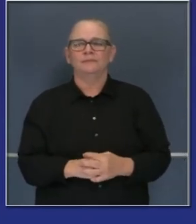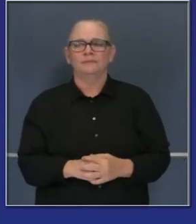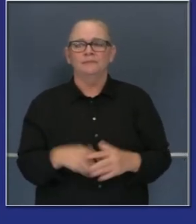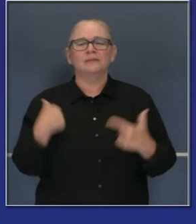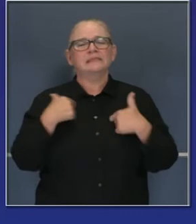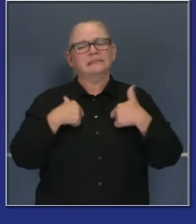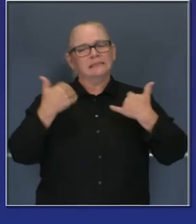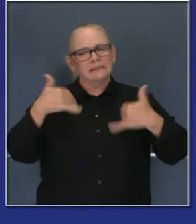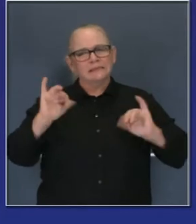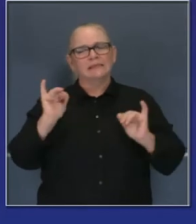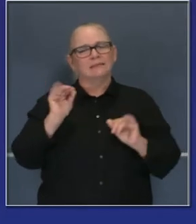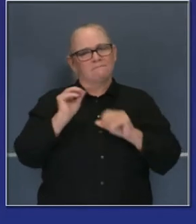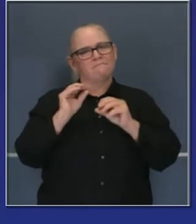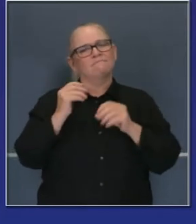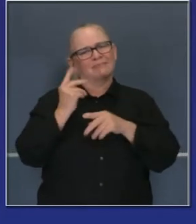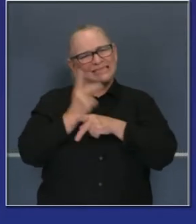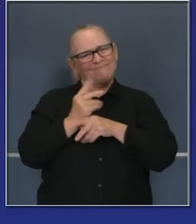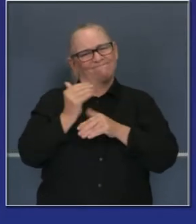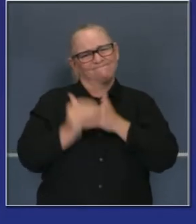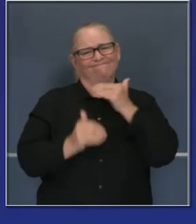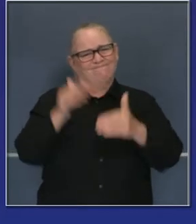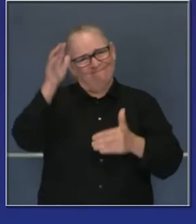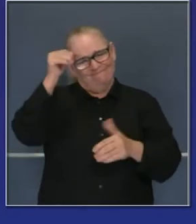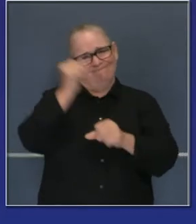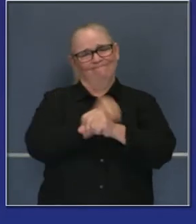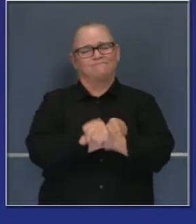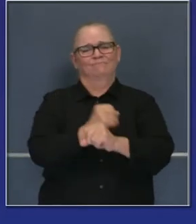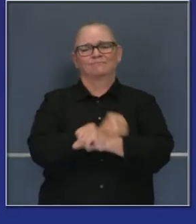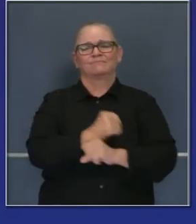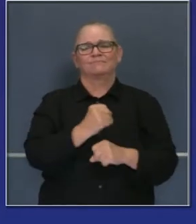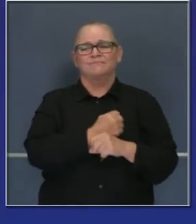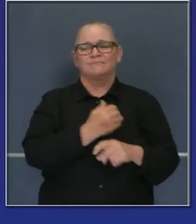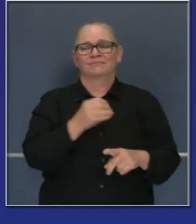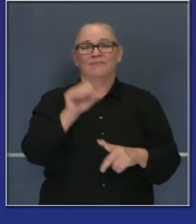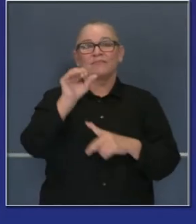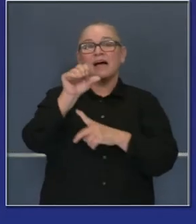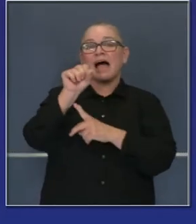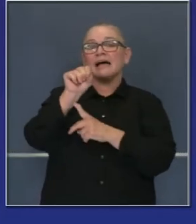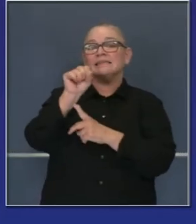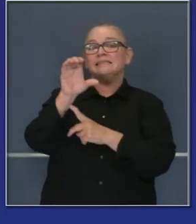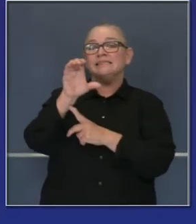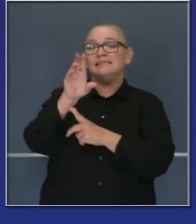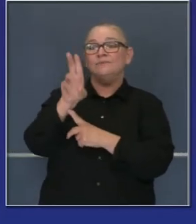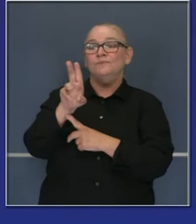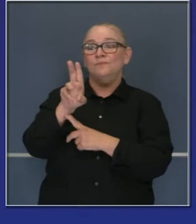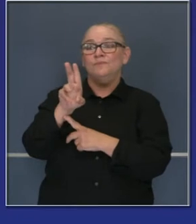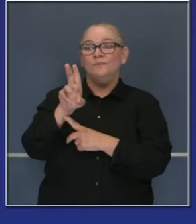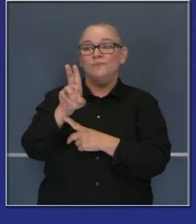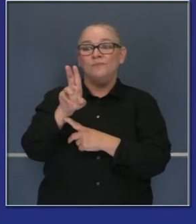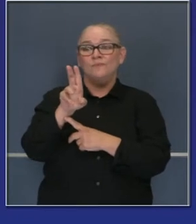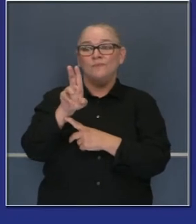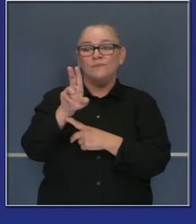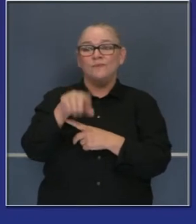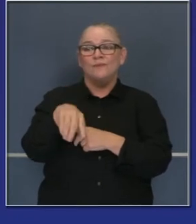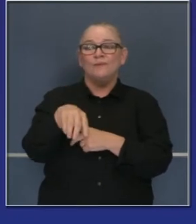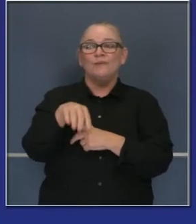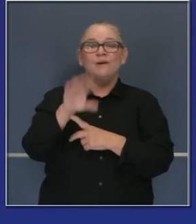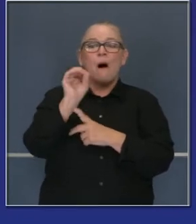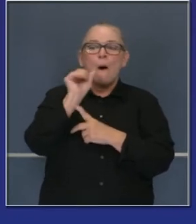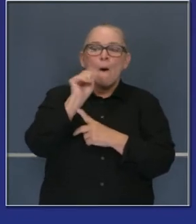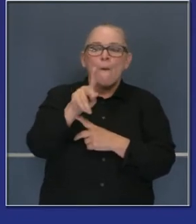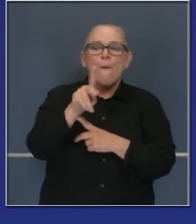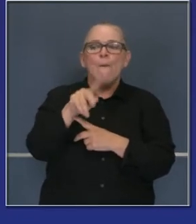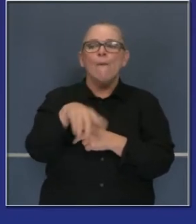donde hemos hecho progreso no solamente en ln y cz pero también el ssv y otros el el complejo ok